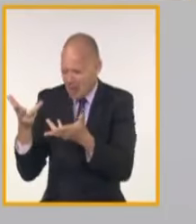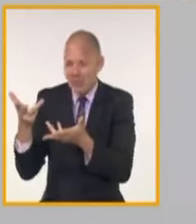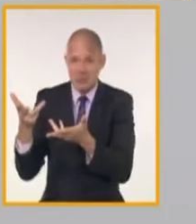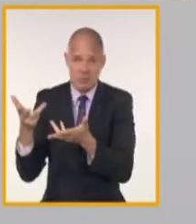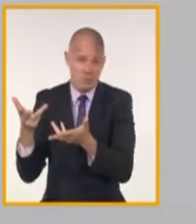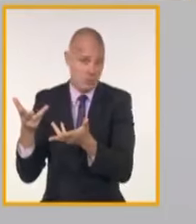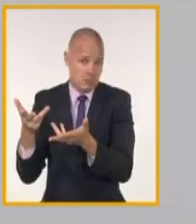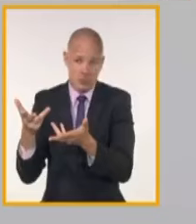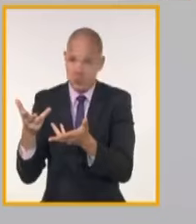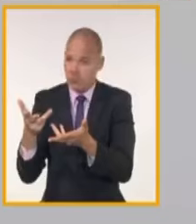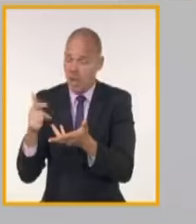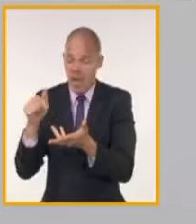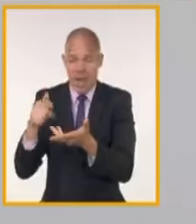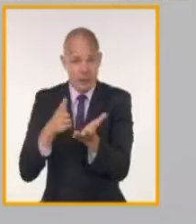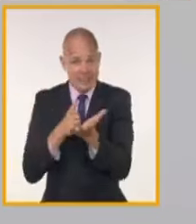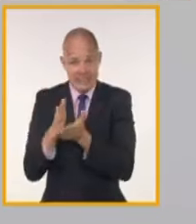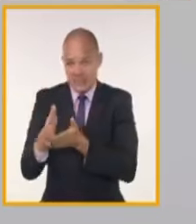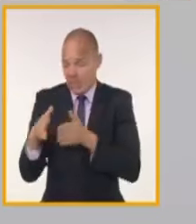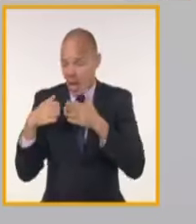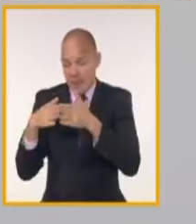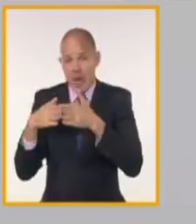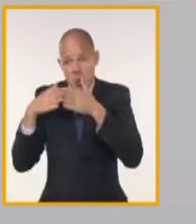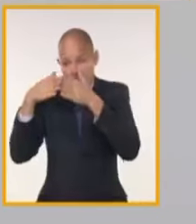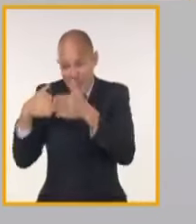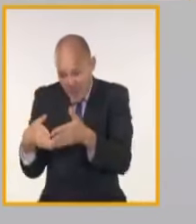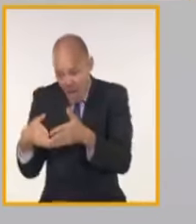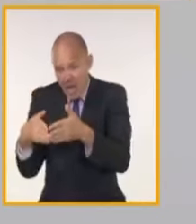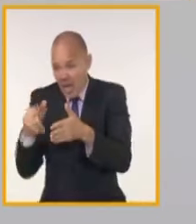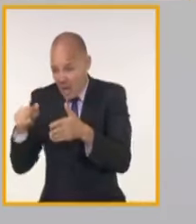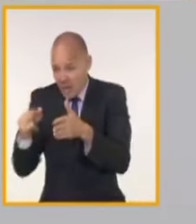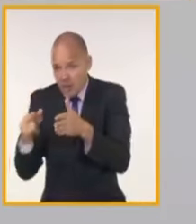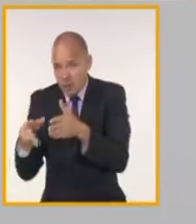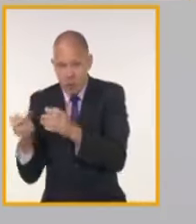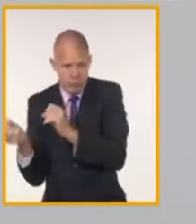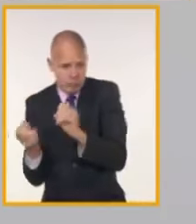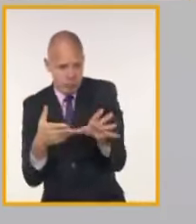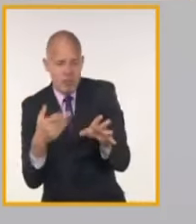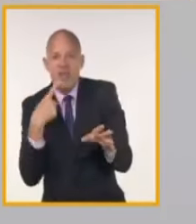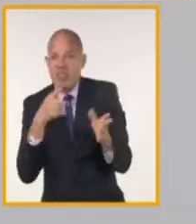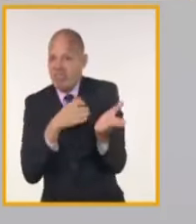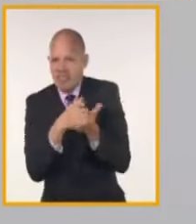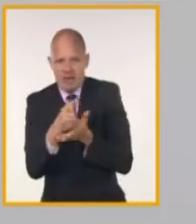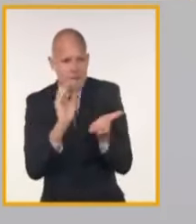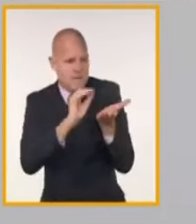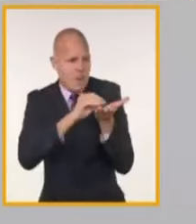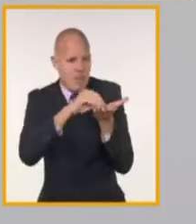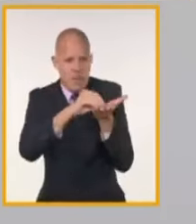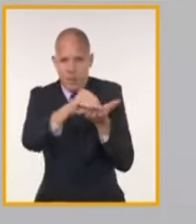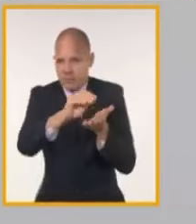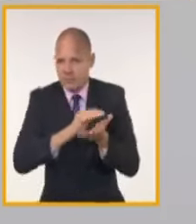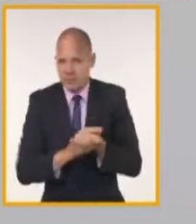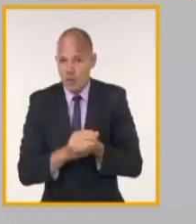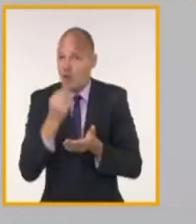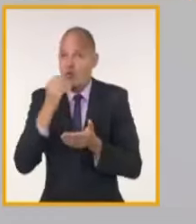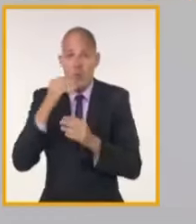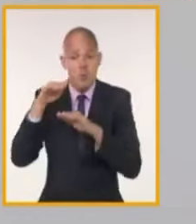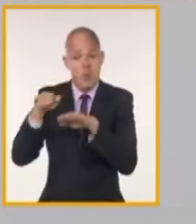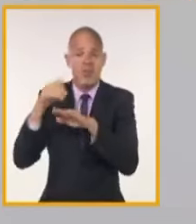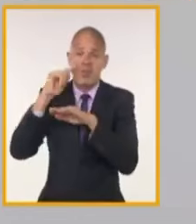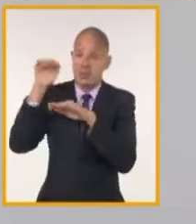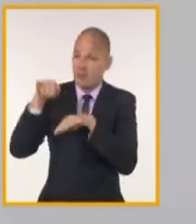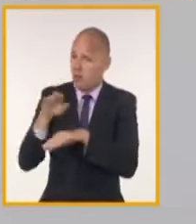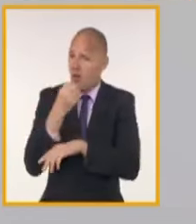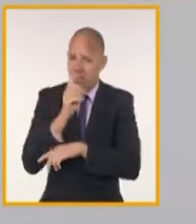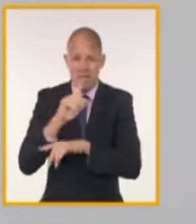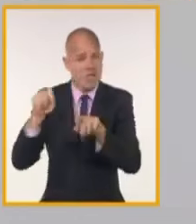intermedio aquí llegan y van para la obra y y y eso también Hub que organizar